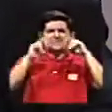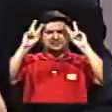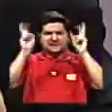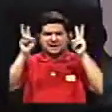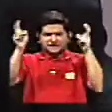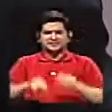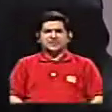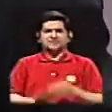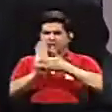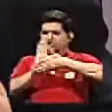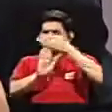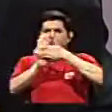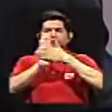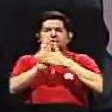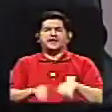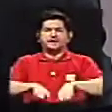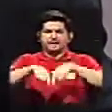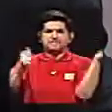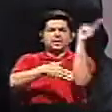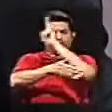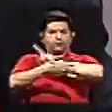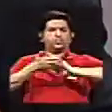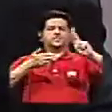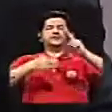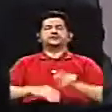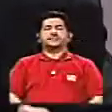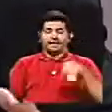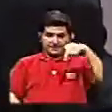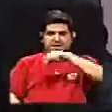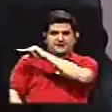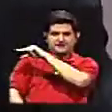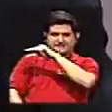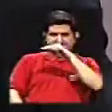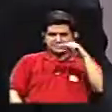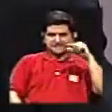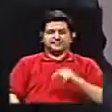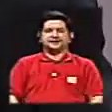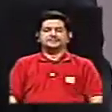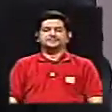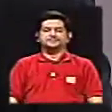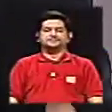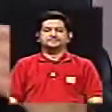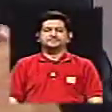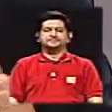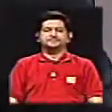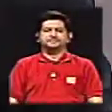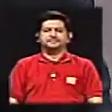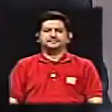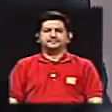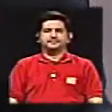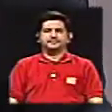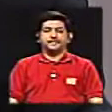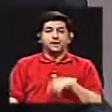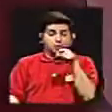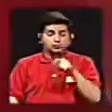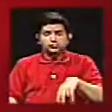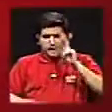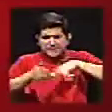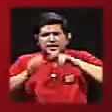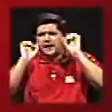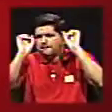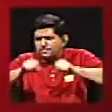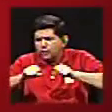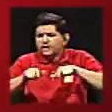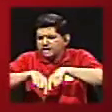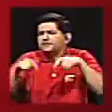temas de la portada del Semanario Universidad en esta edición. En esta semana usted puede leer en